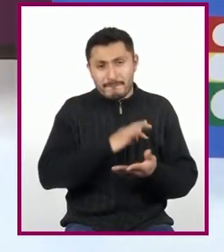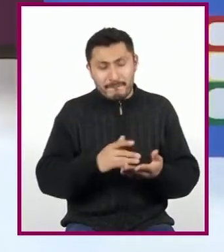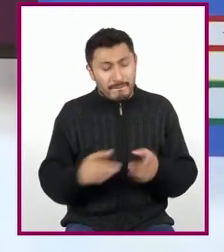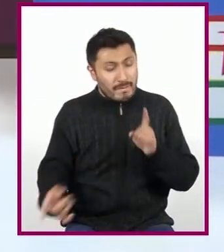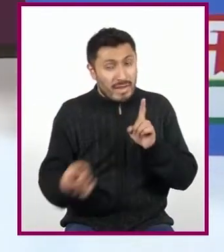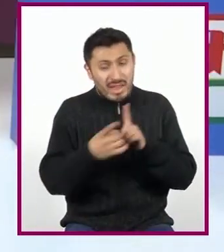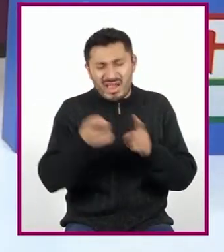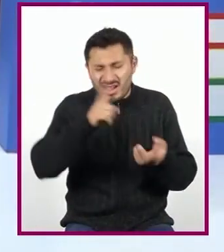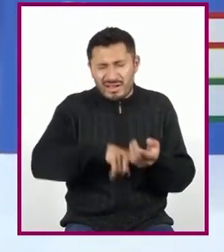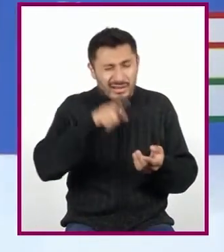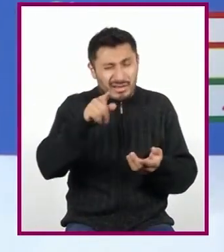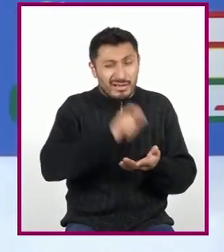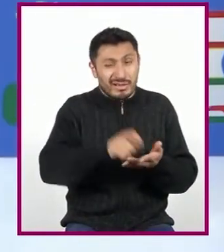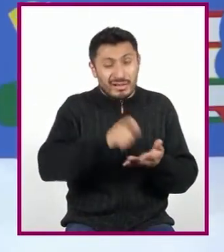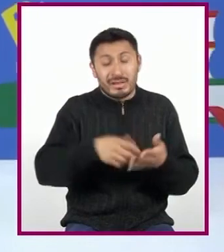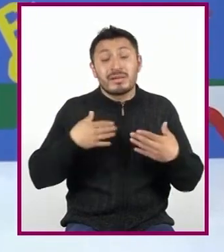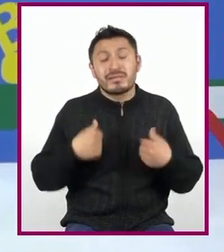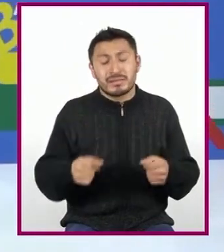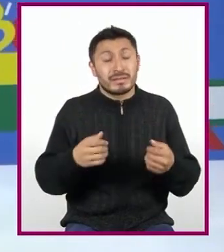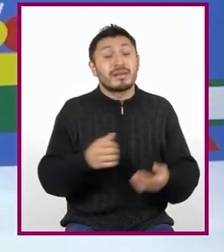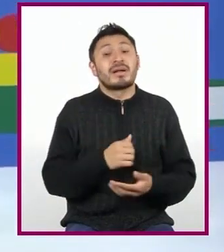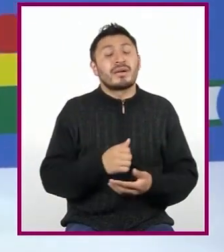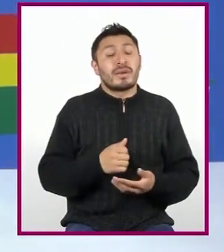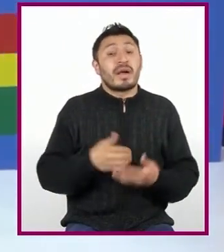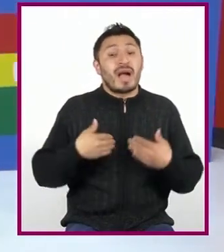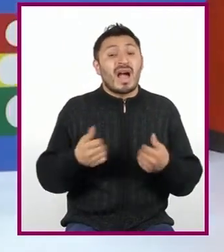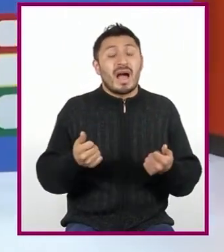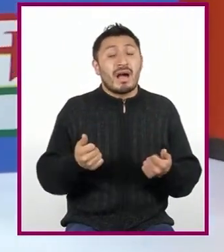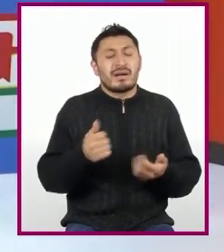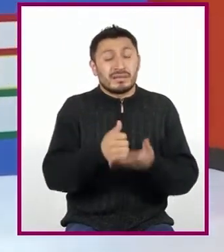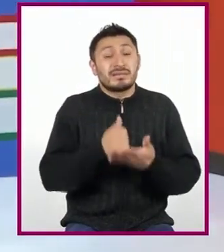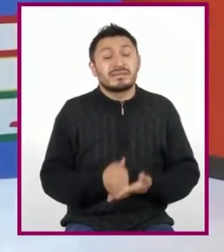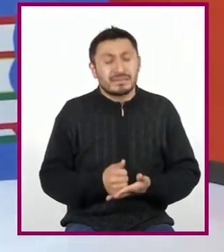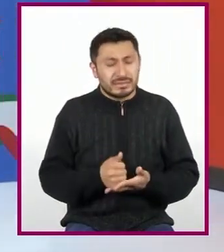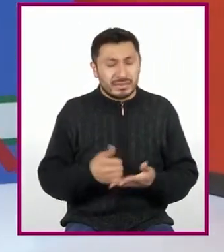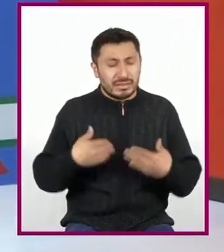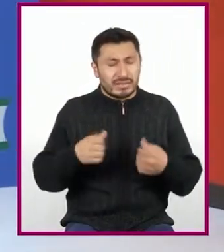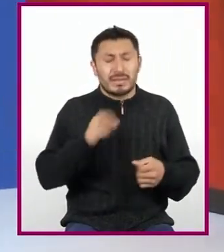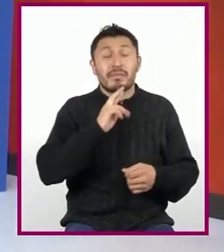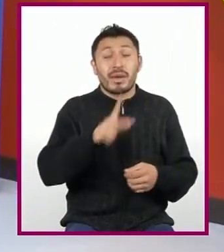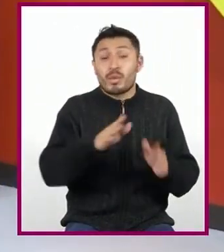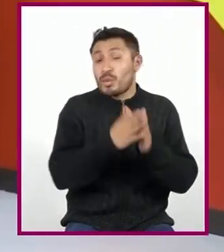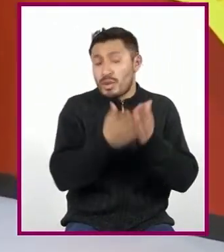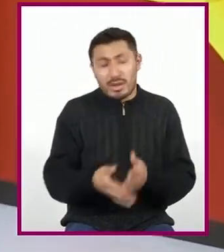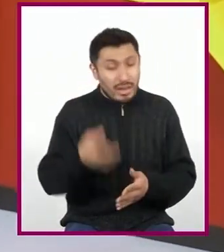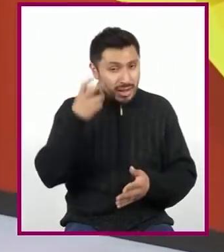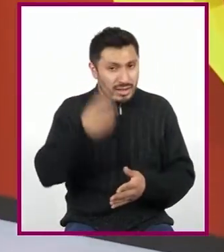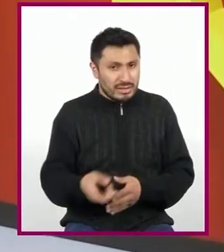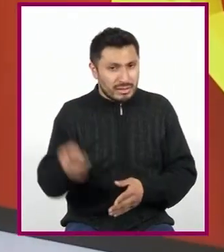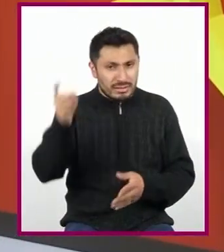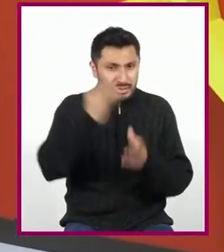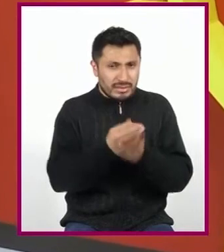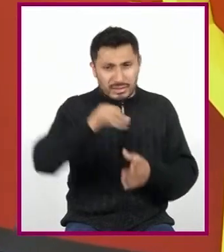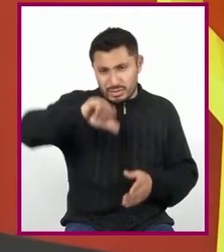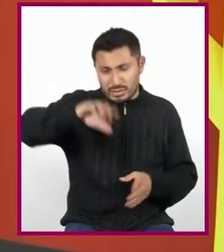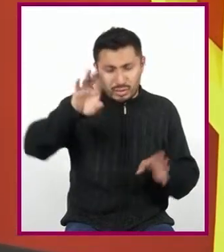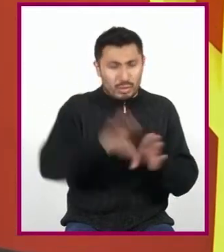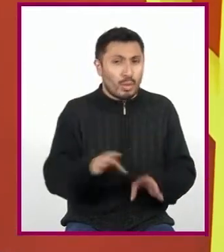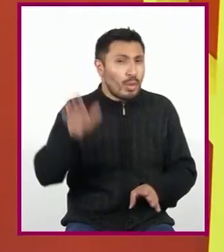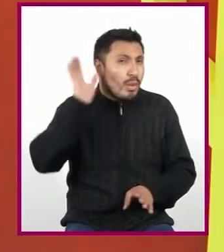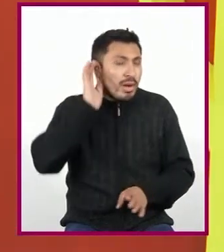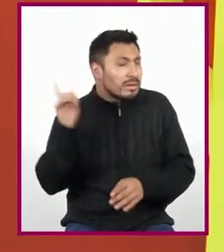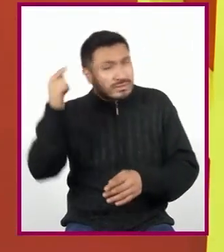El uso más común es el de la tercera persona cuando se trata de prólogos de textos académicos y tiene el propósito de informar tanto del